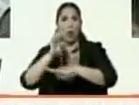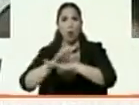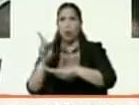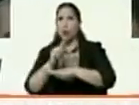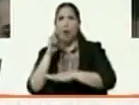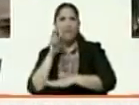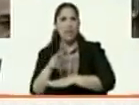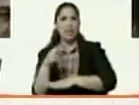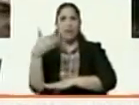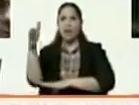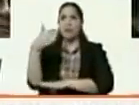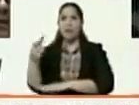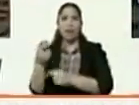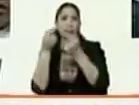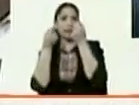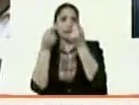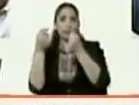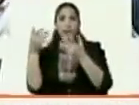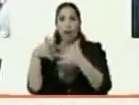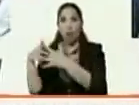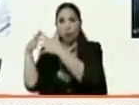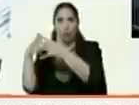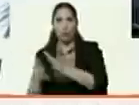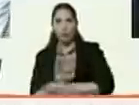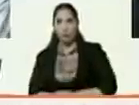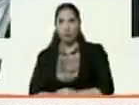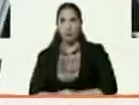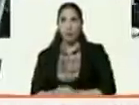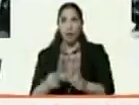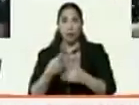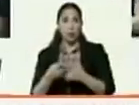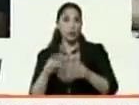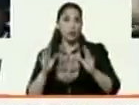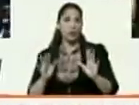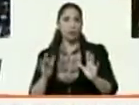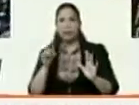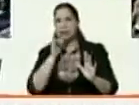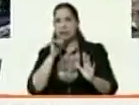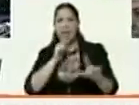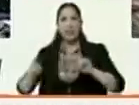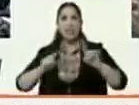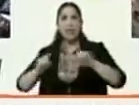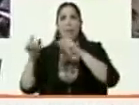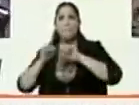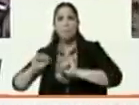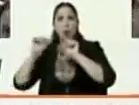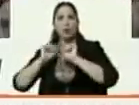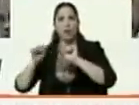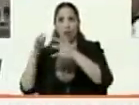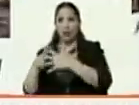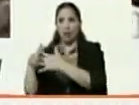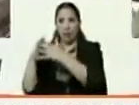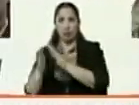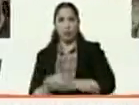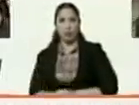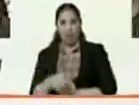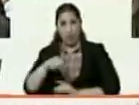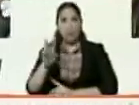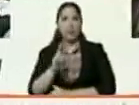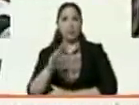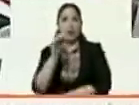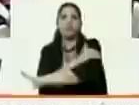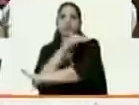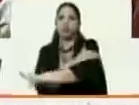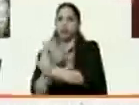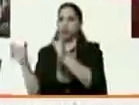visto ni una sola bandera de Estados Unidos. Evidentemente, quien dirige la protesta es Estados Unidos. Es la burguesía